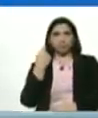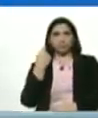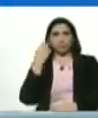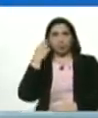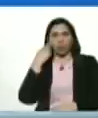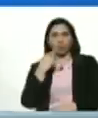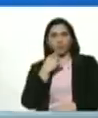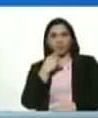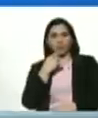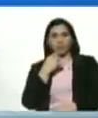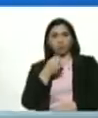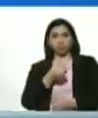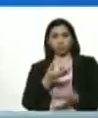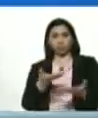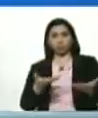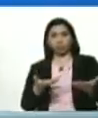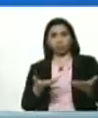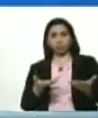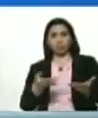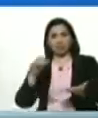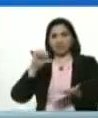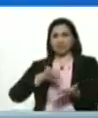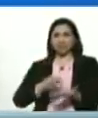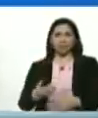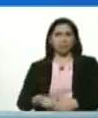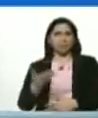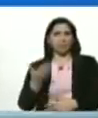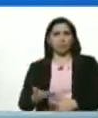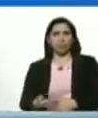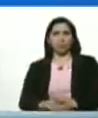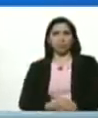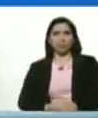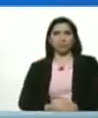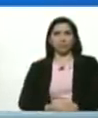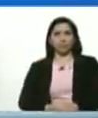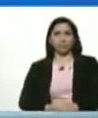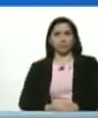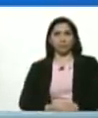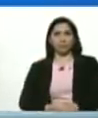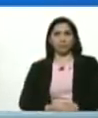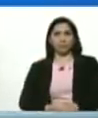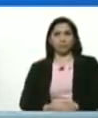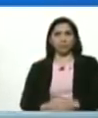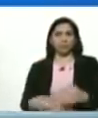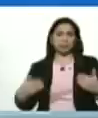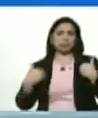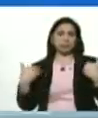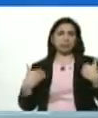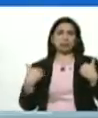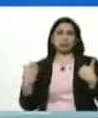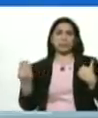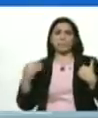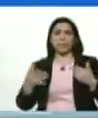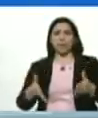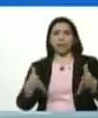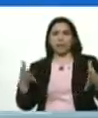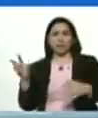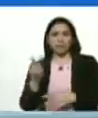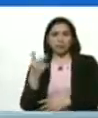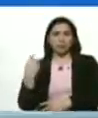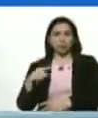bolívar ahí está el centro fundamental hoy por hoy de las amenazas más grandes que venezuela tiene para